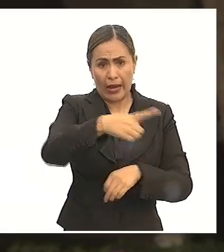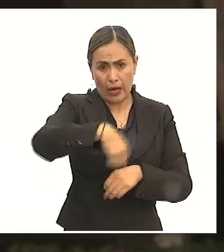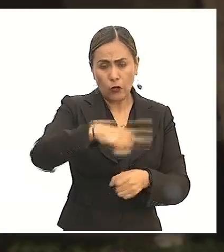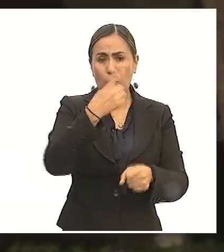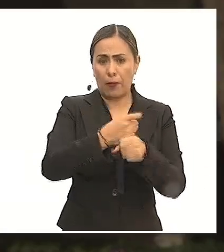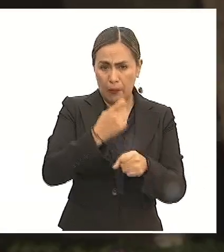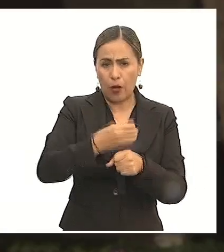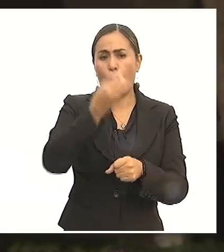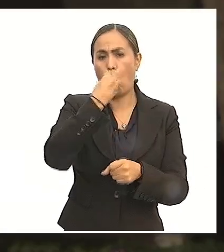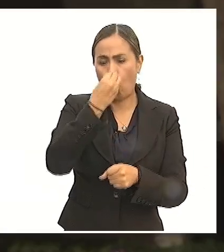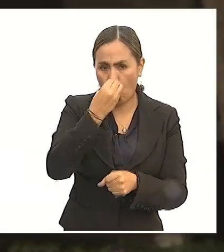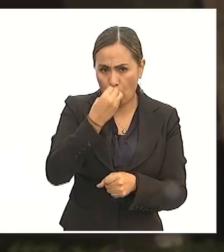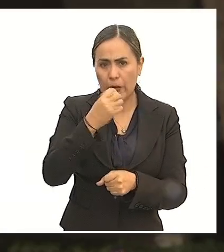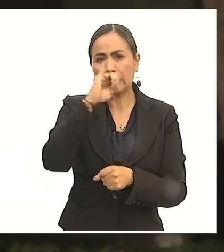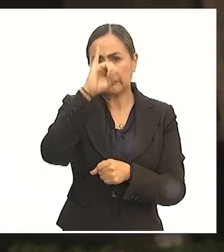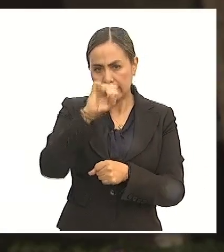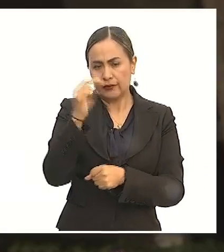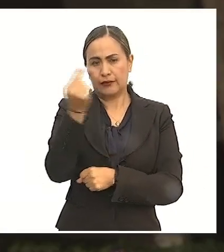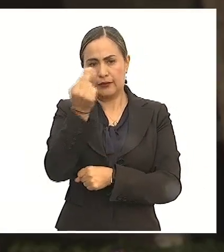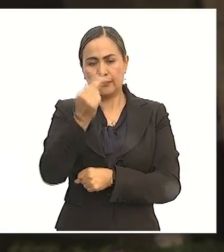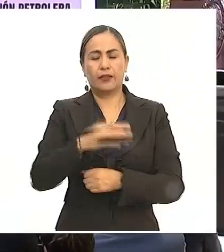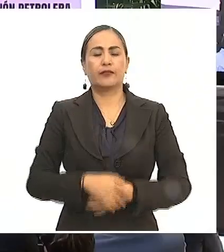10.